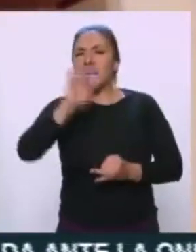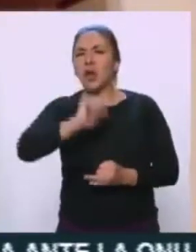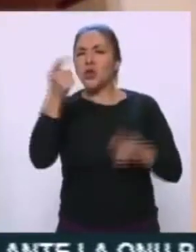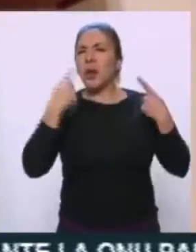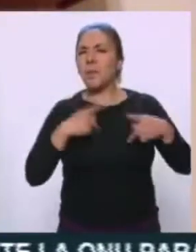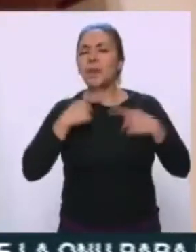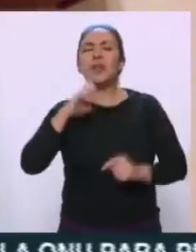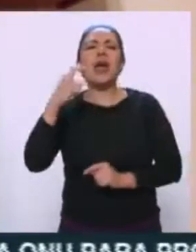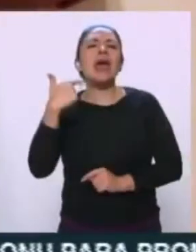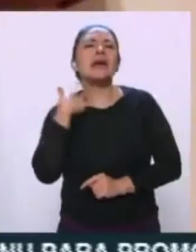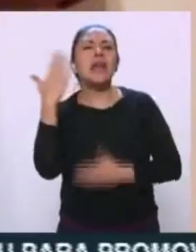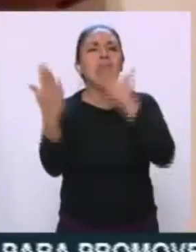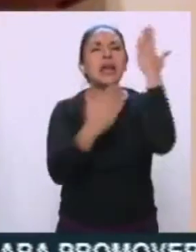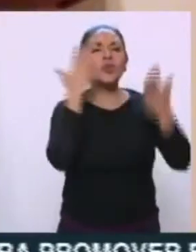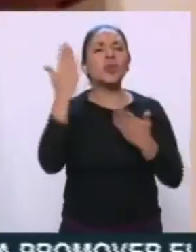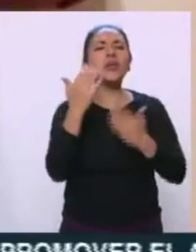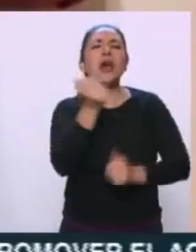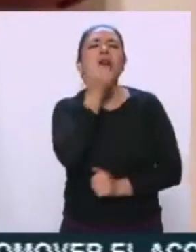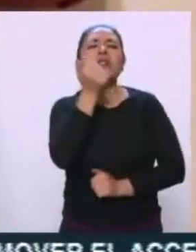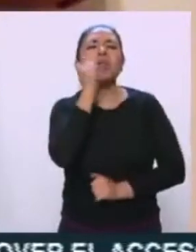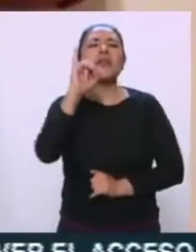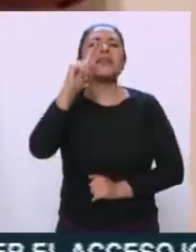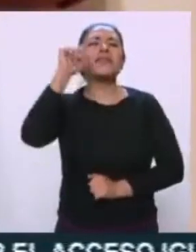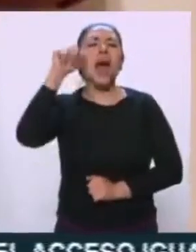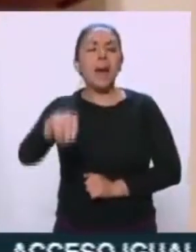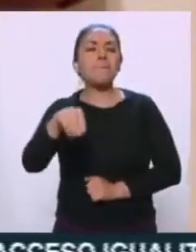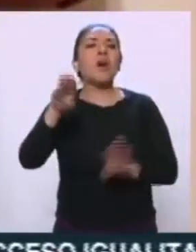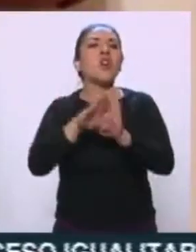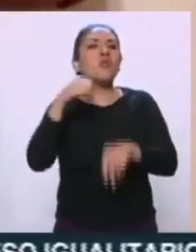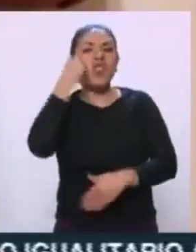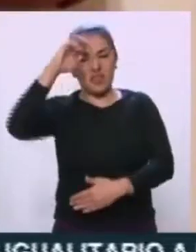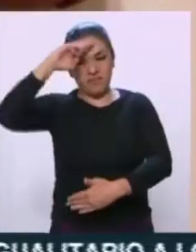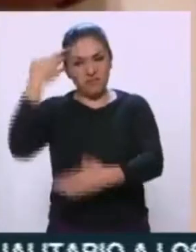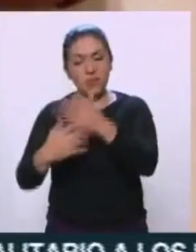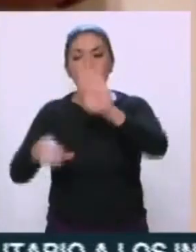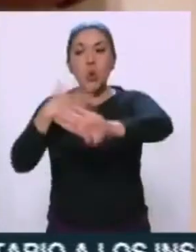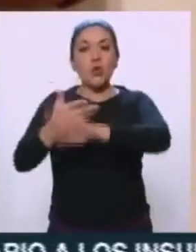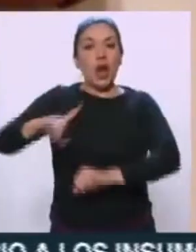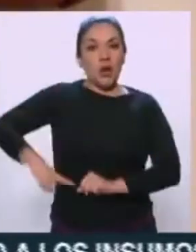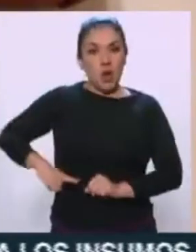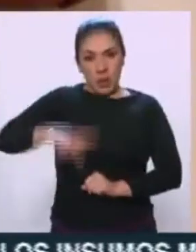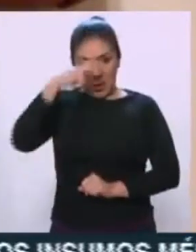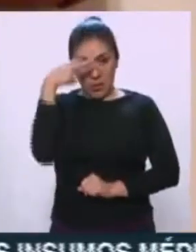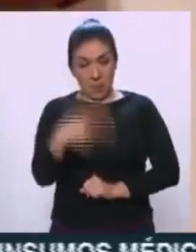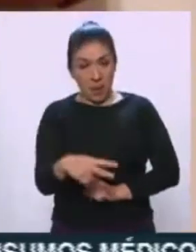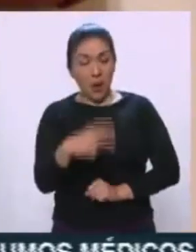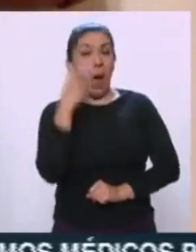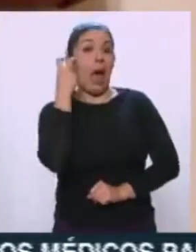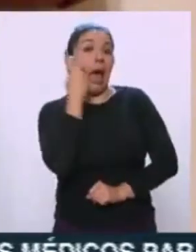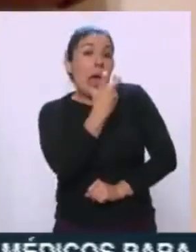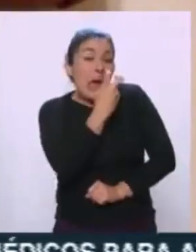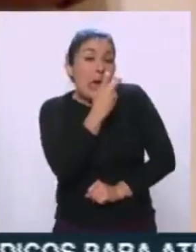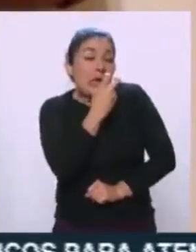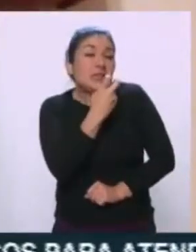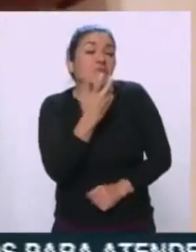ex estudiantes del ITAM sobre un posible golpe de Estado en México. Hay que decir que esta idea